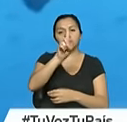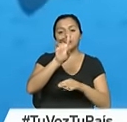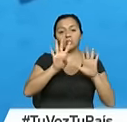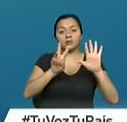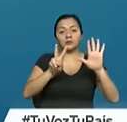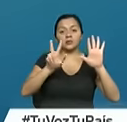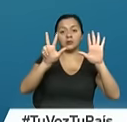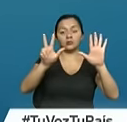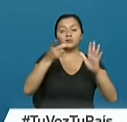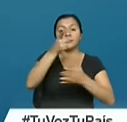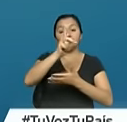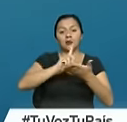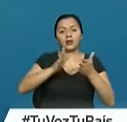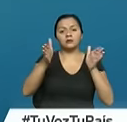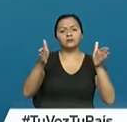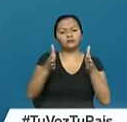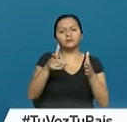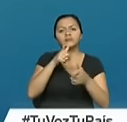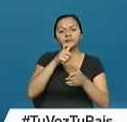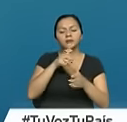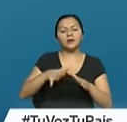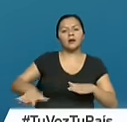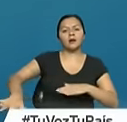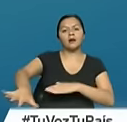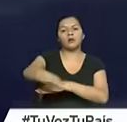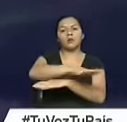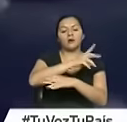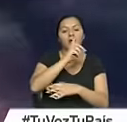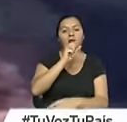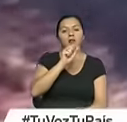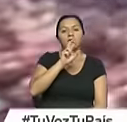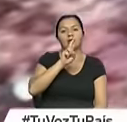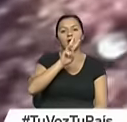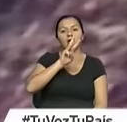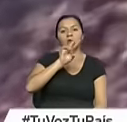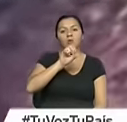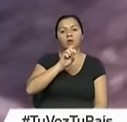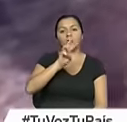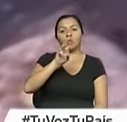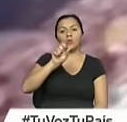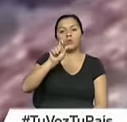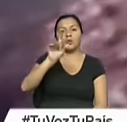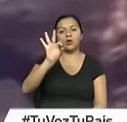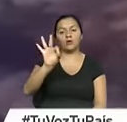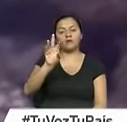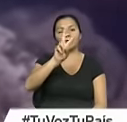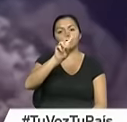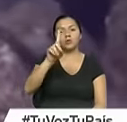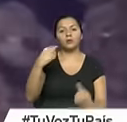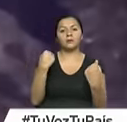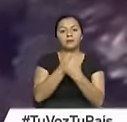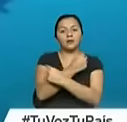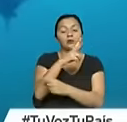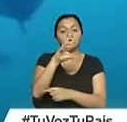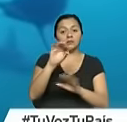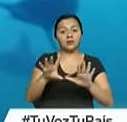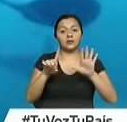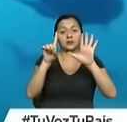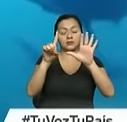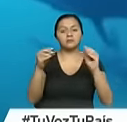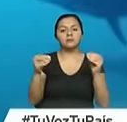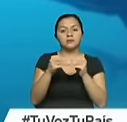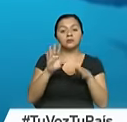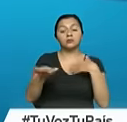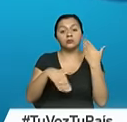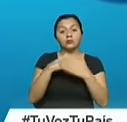1978 y la declaración como Santuario Marino a las Islas Darwin y Wolf el 21 de marzo de 2016, que ha motivado a